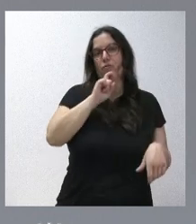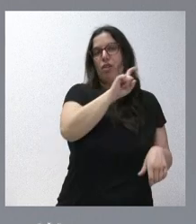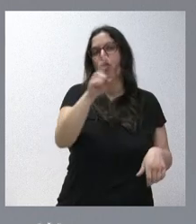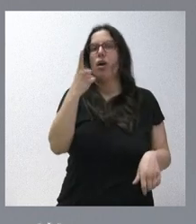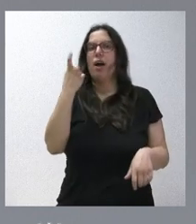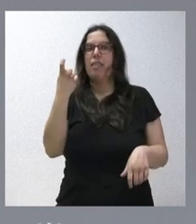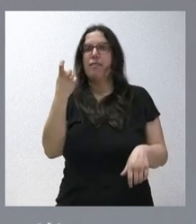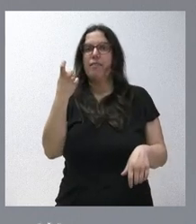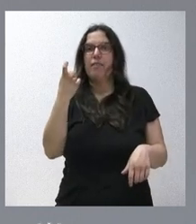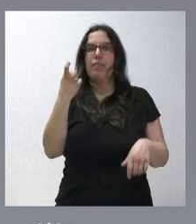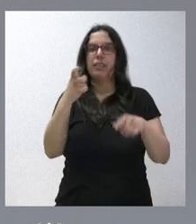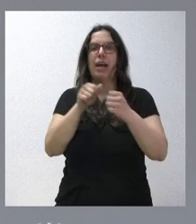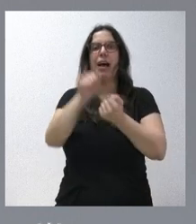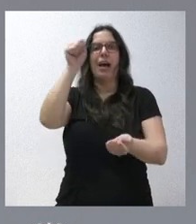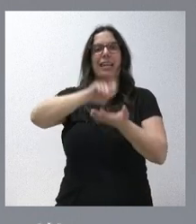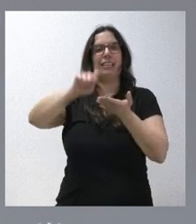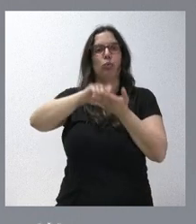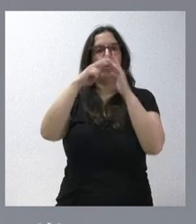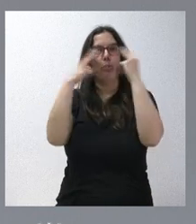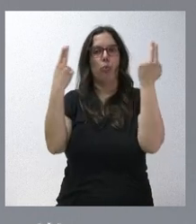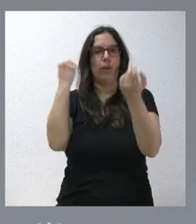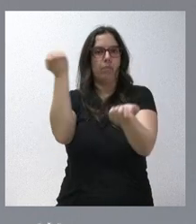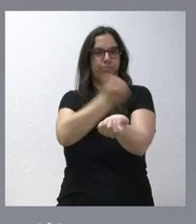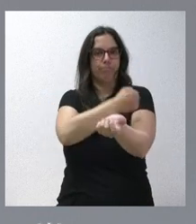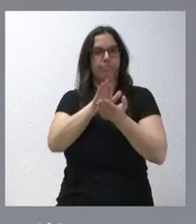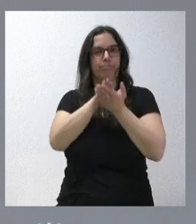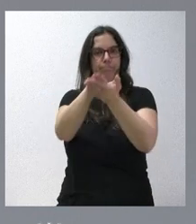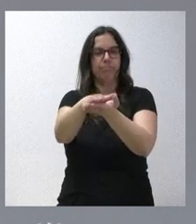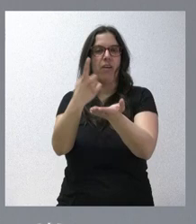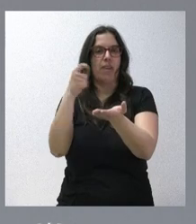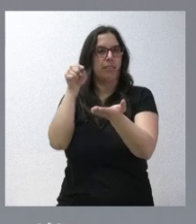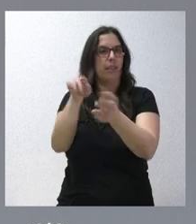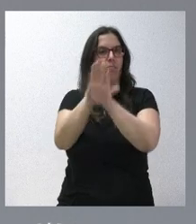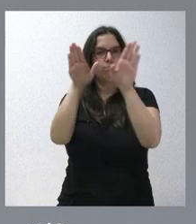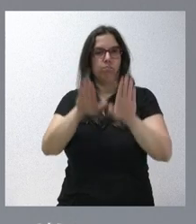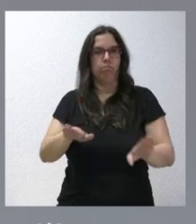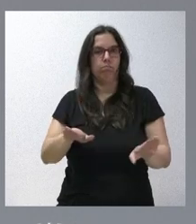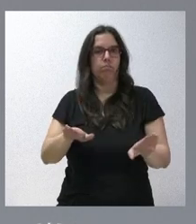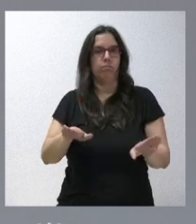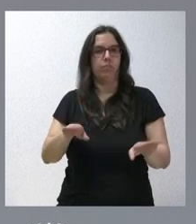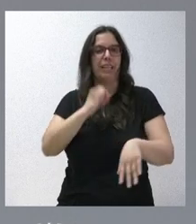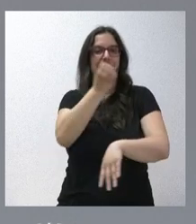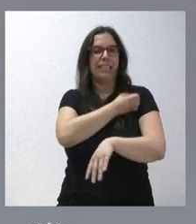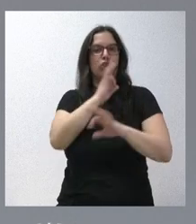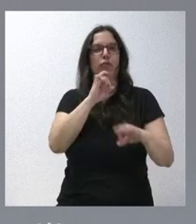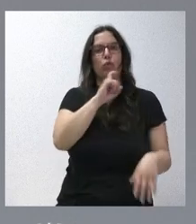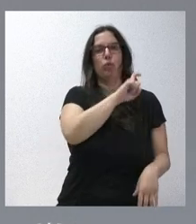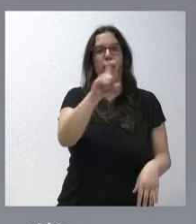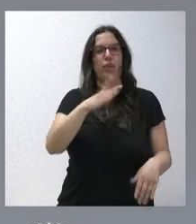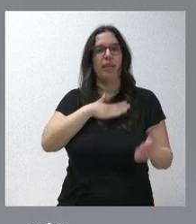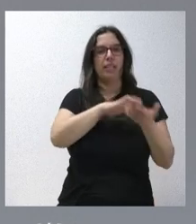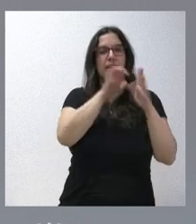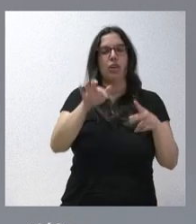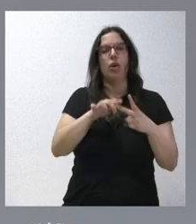suscripción de una escritura pública inscribirlo en el registro de eh fundaciones de Castilla y león y en el